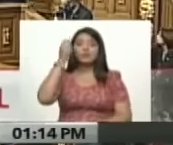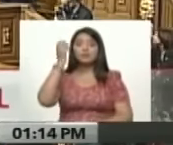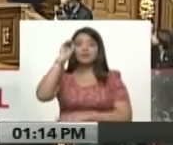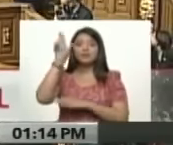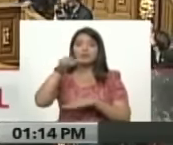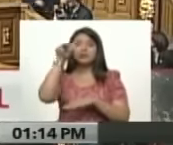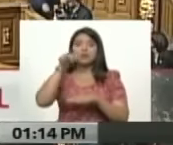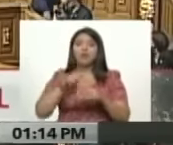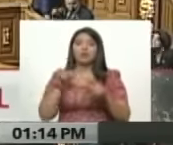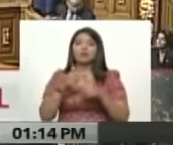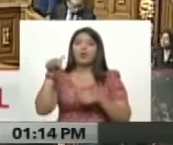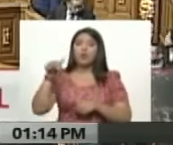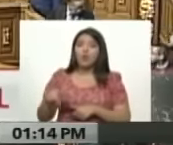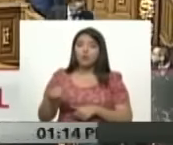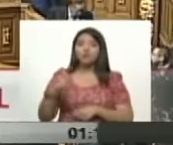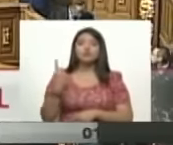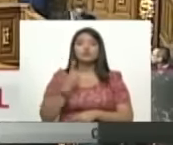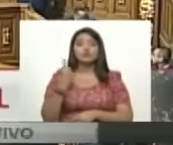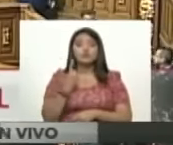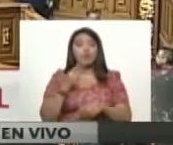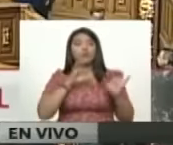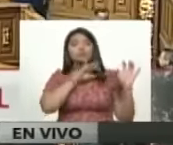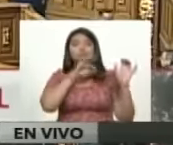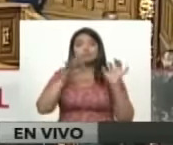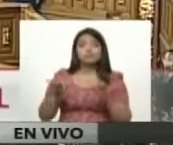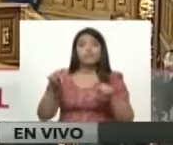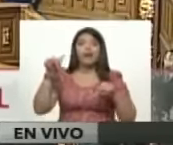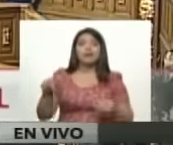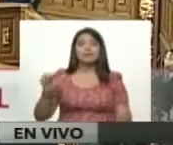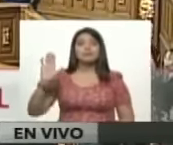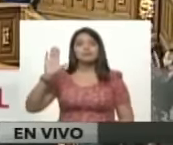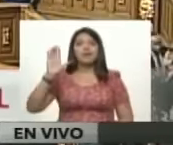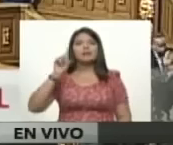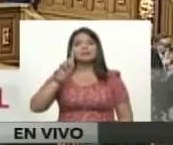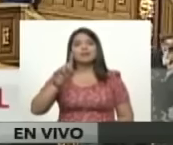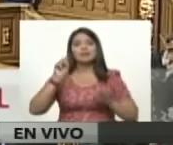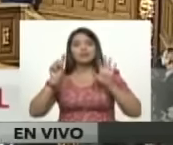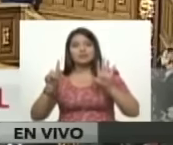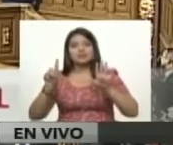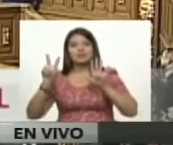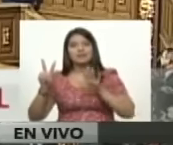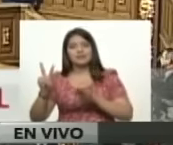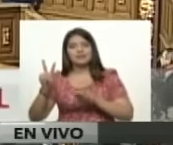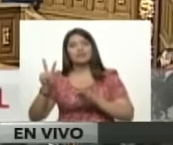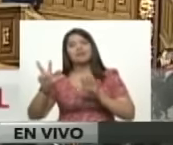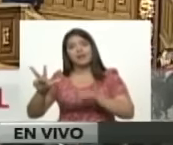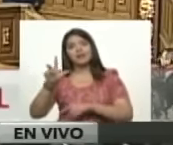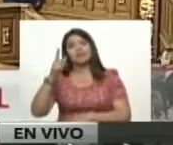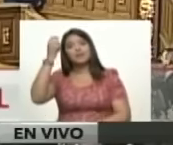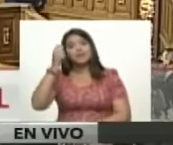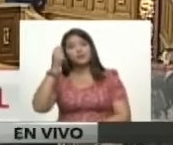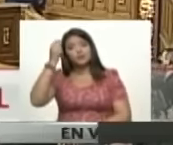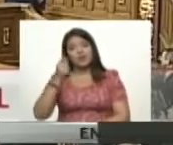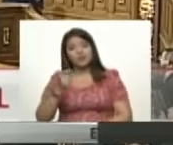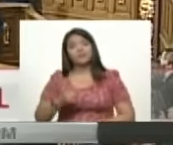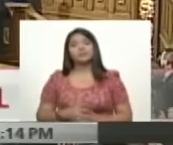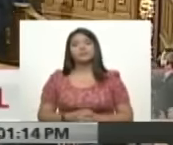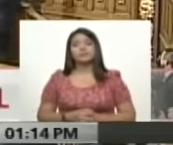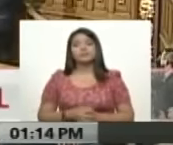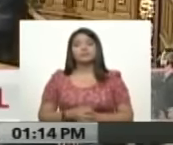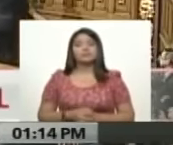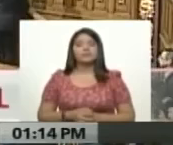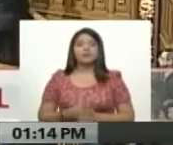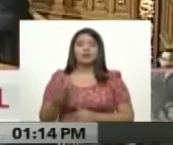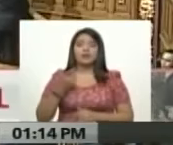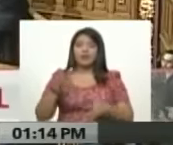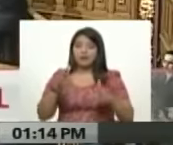por ello que el día de hoy se están instalando, se están juramentando 163 diputados de los 167 que fueron electos en los